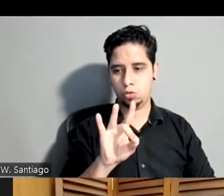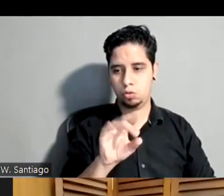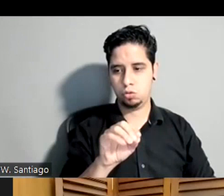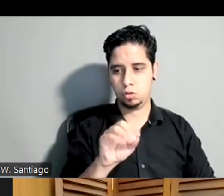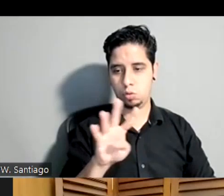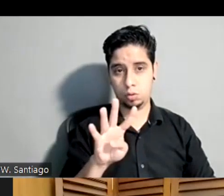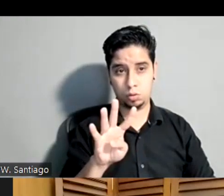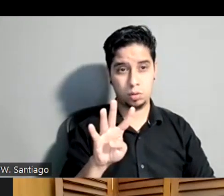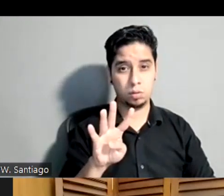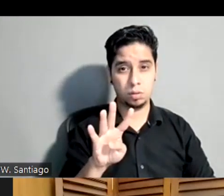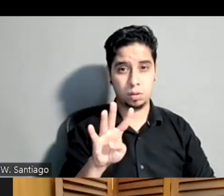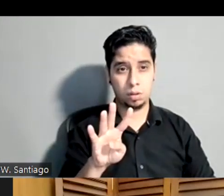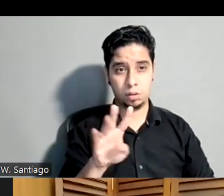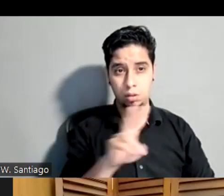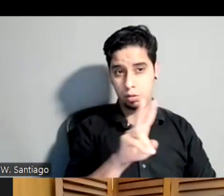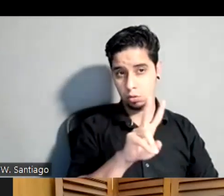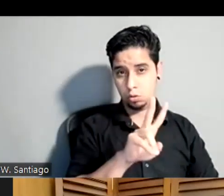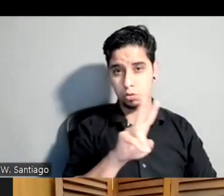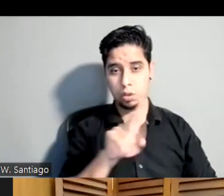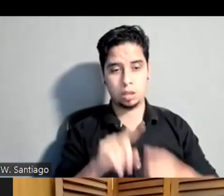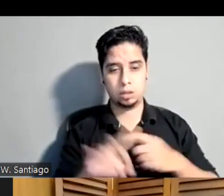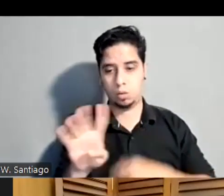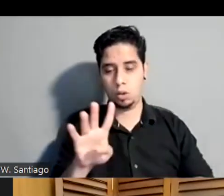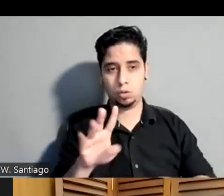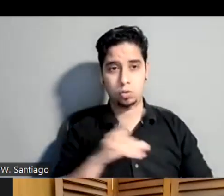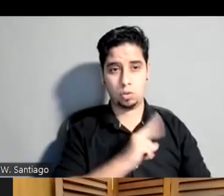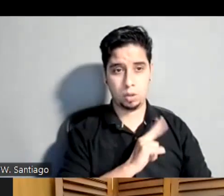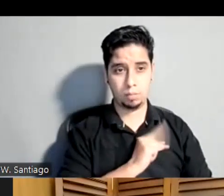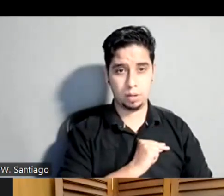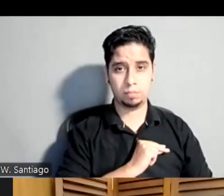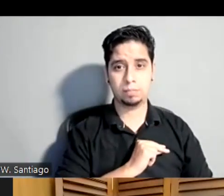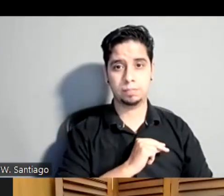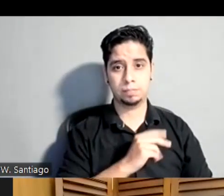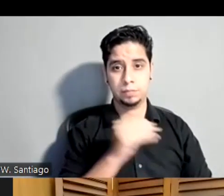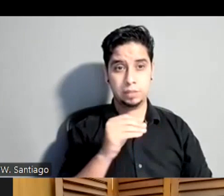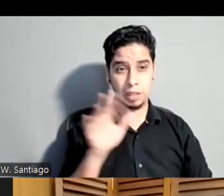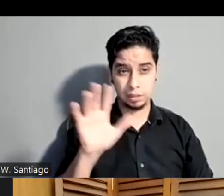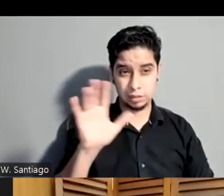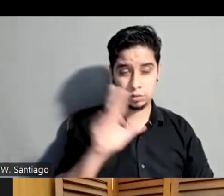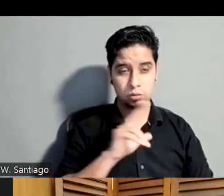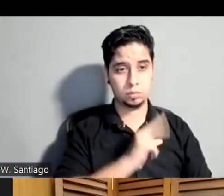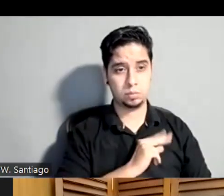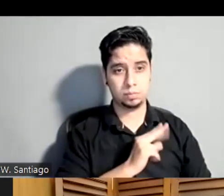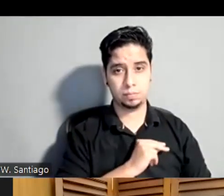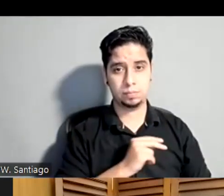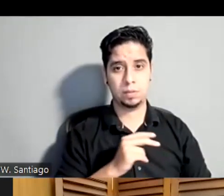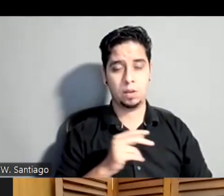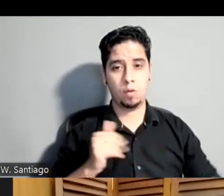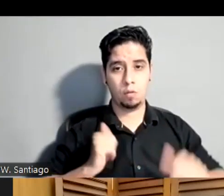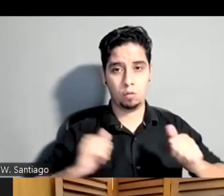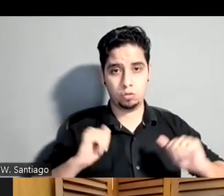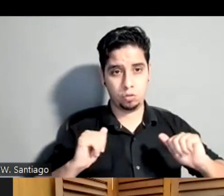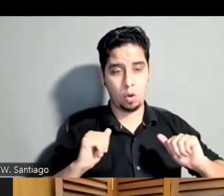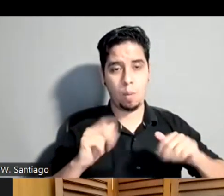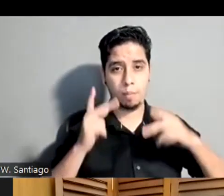939-429-4804. Esto es del 2 al 4 de noviembre o de 8 y 9. Y el 5 de noviembre, que es la función de